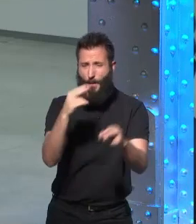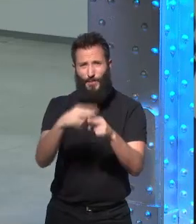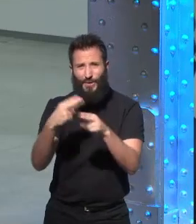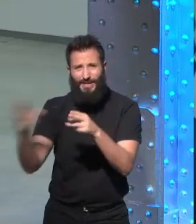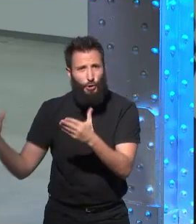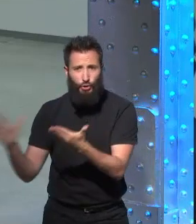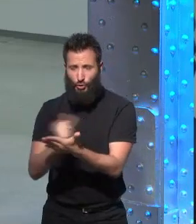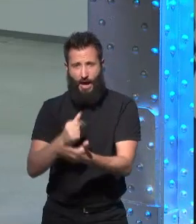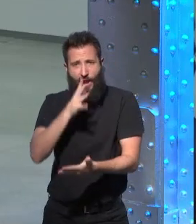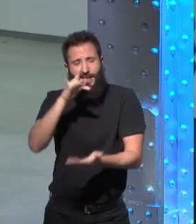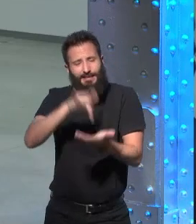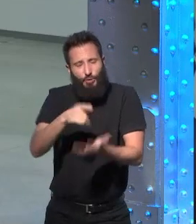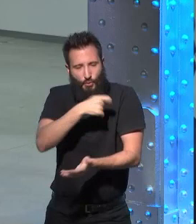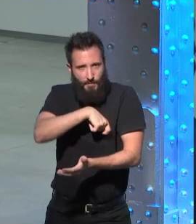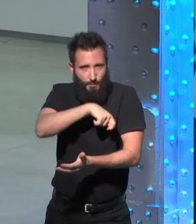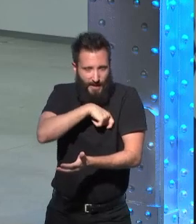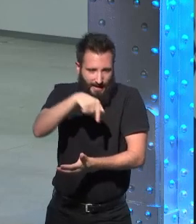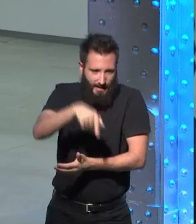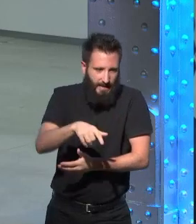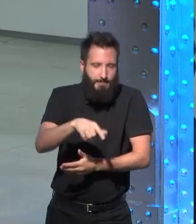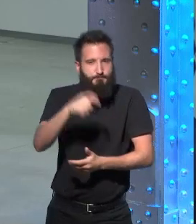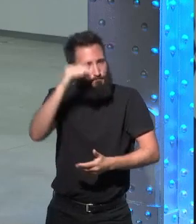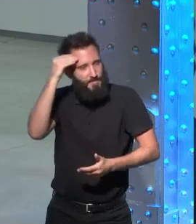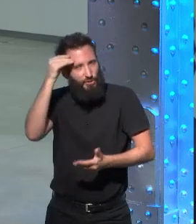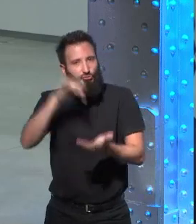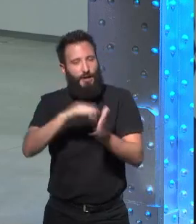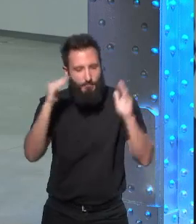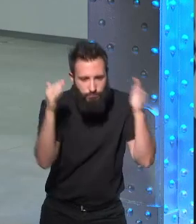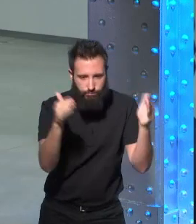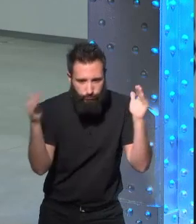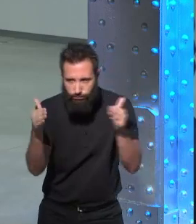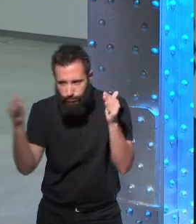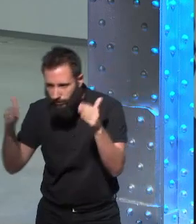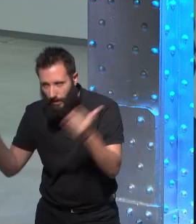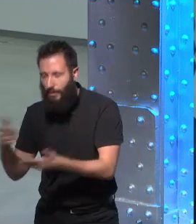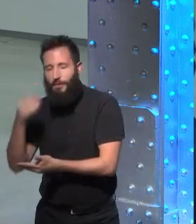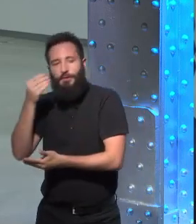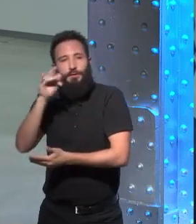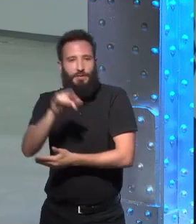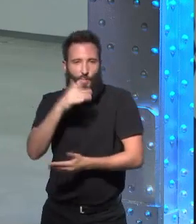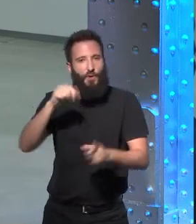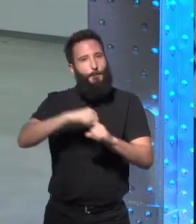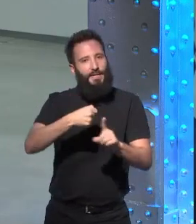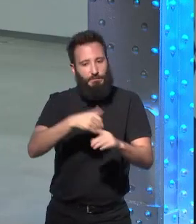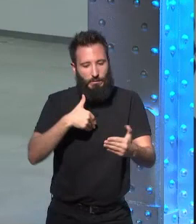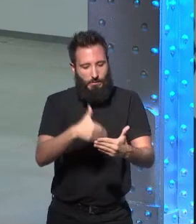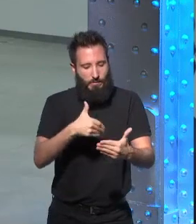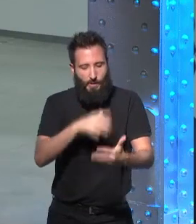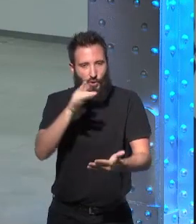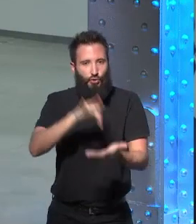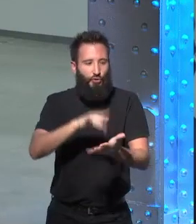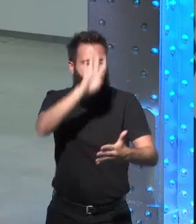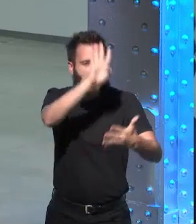momento en España hay temas muy demandantes de atención y que ponen mucha presión en el corto plazo. Es obvio, Cataluña,